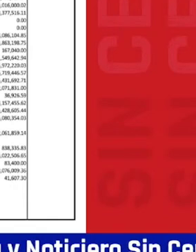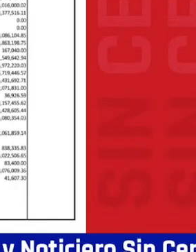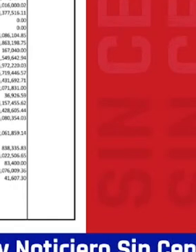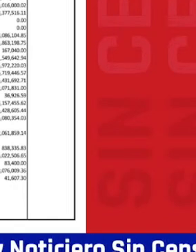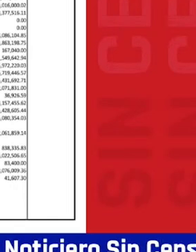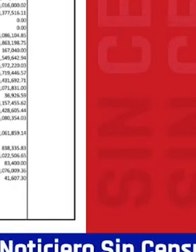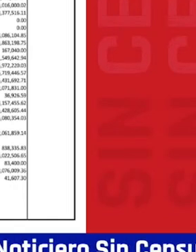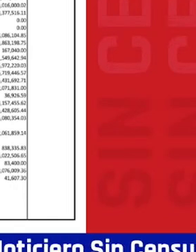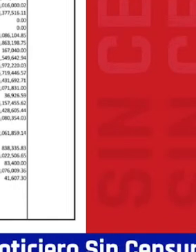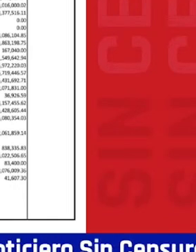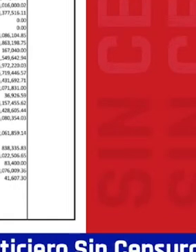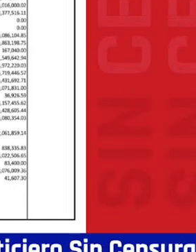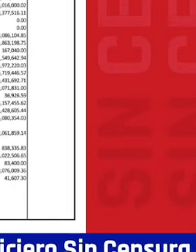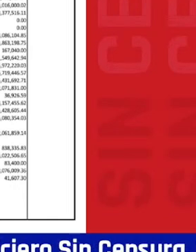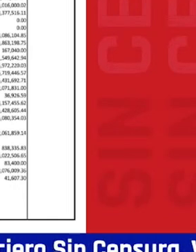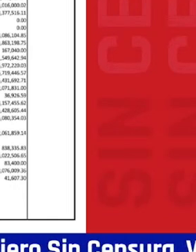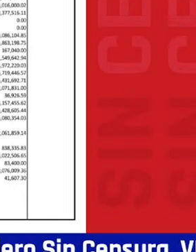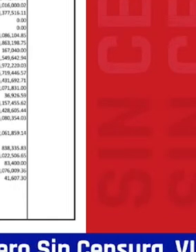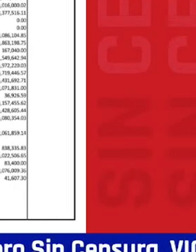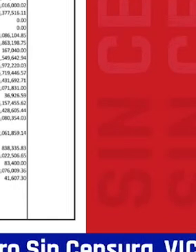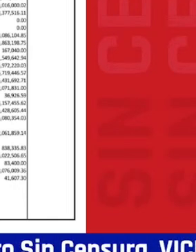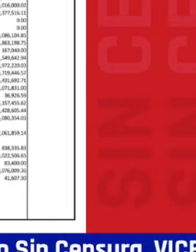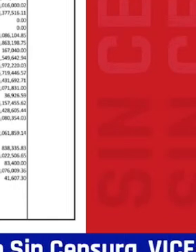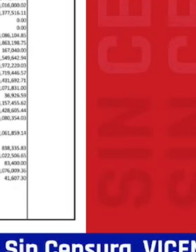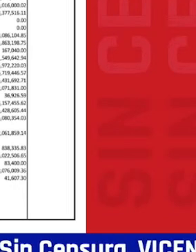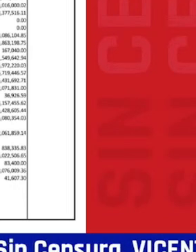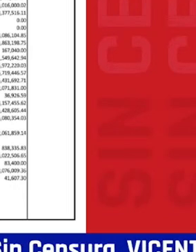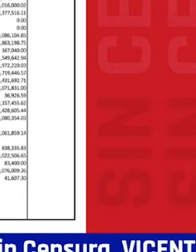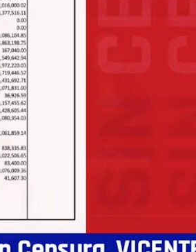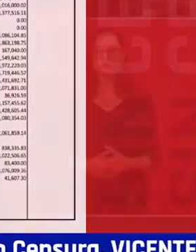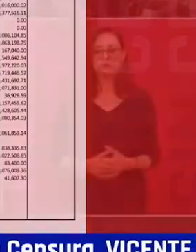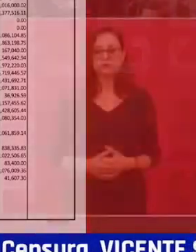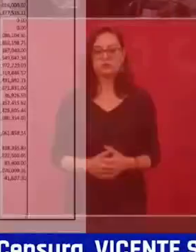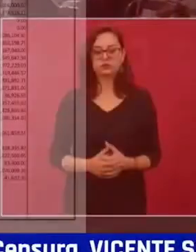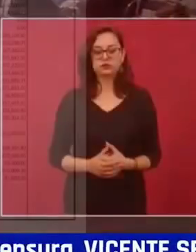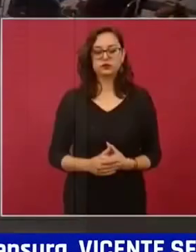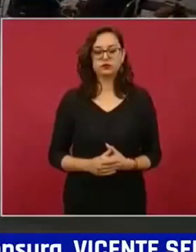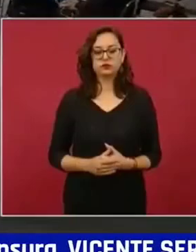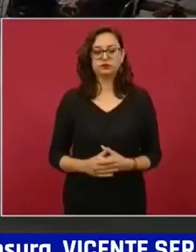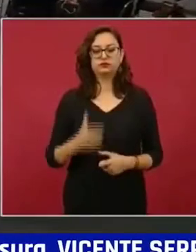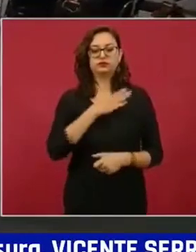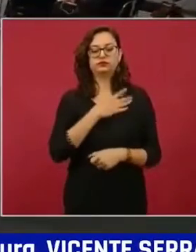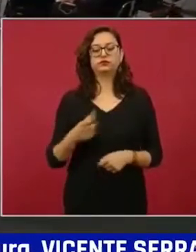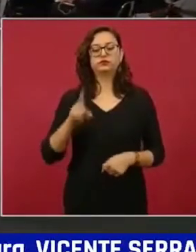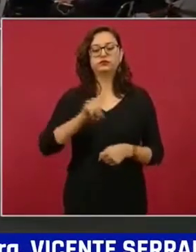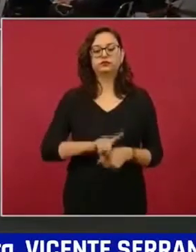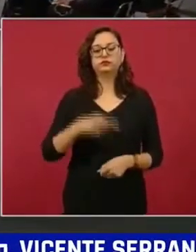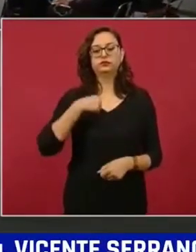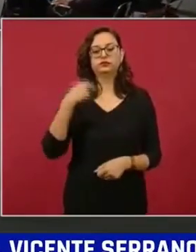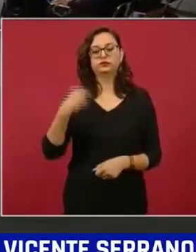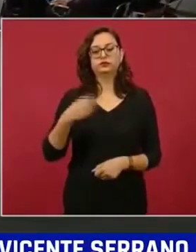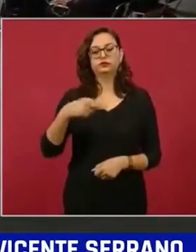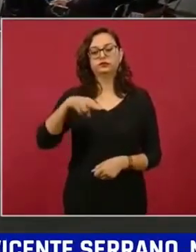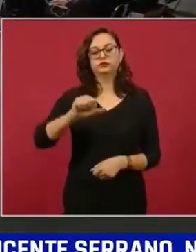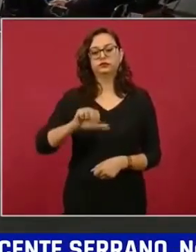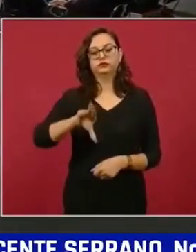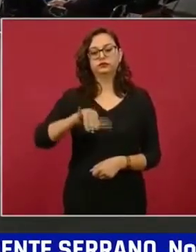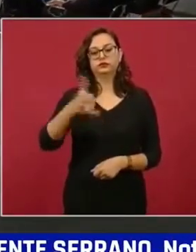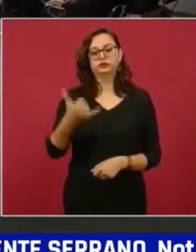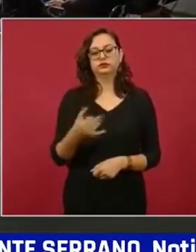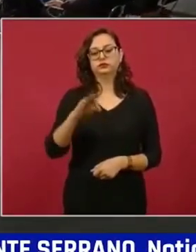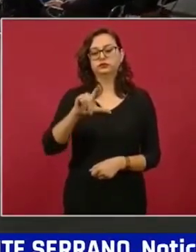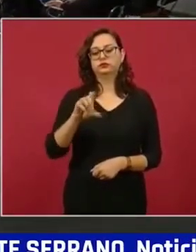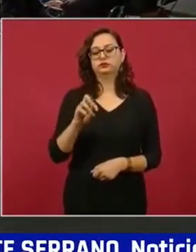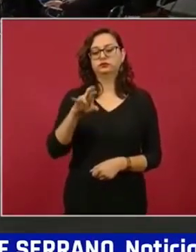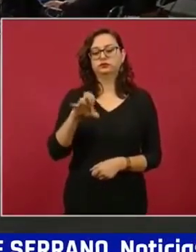Electoral. Esto es lo que dijo Nancy y esto es lo que dijo el presidente. Buen día, presidente. Nancy Flores, de la revista